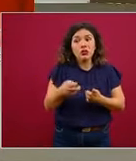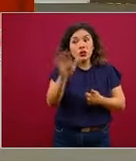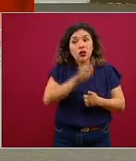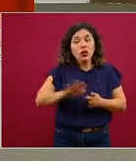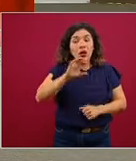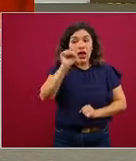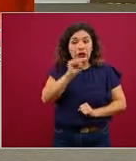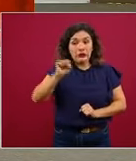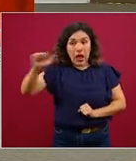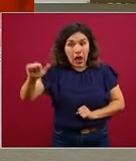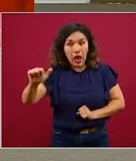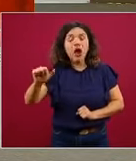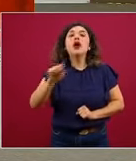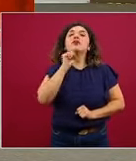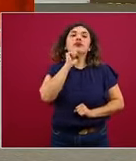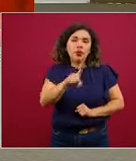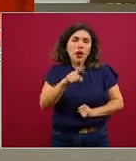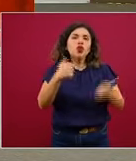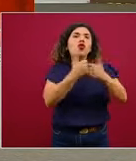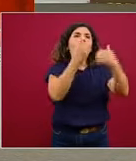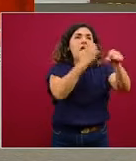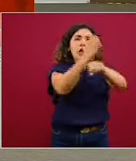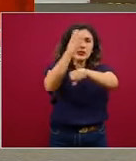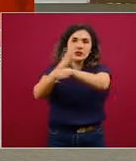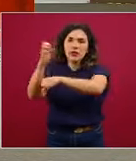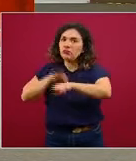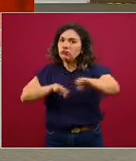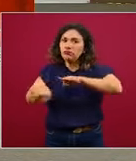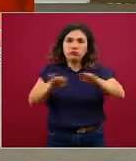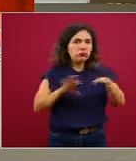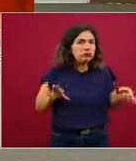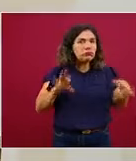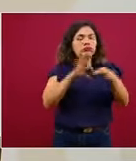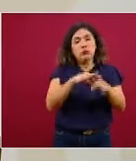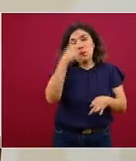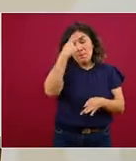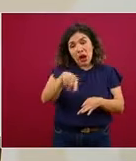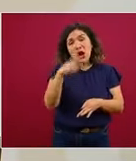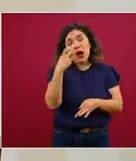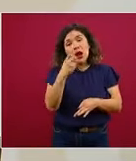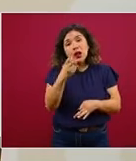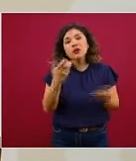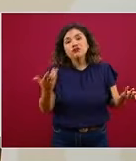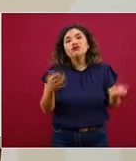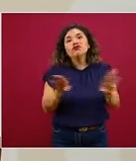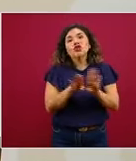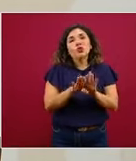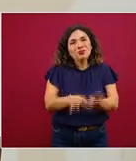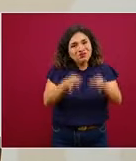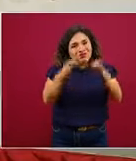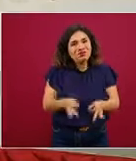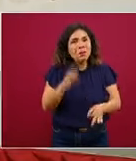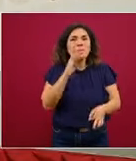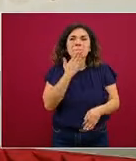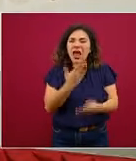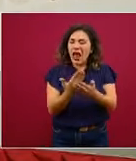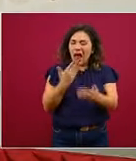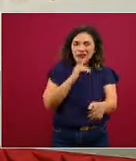de Salud Federal, sino también con los estados, en un trabajo continuo, precisamente para tener una mejor